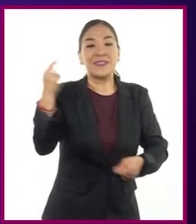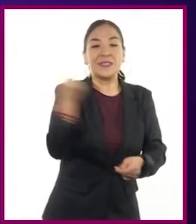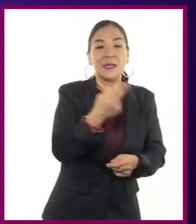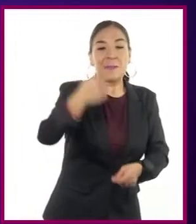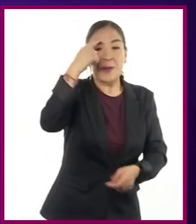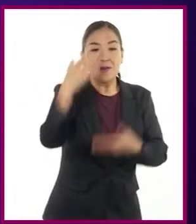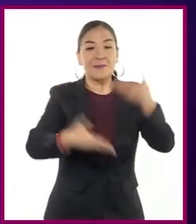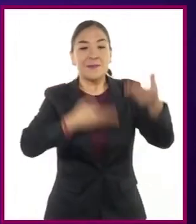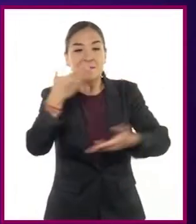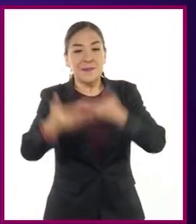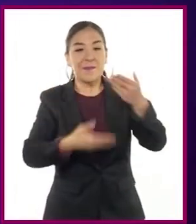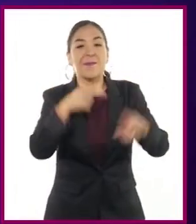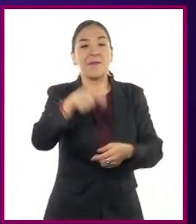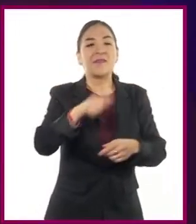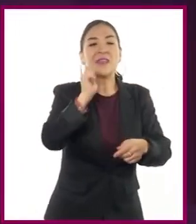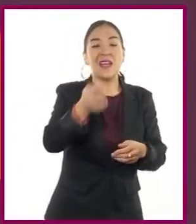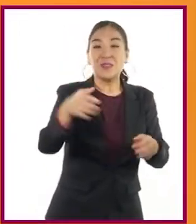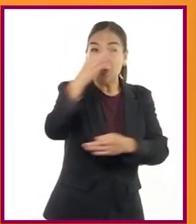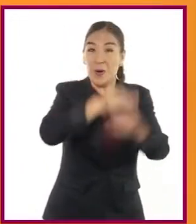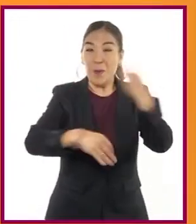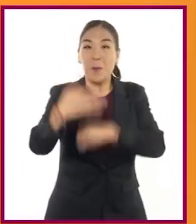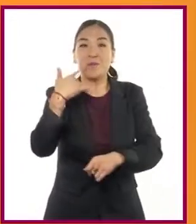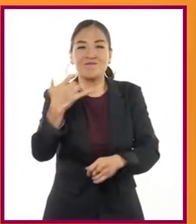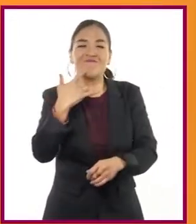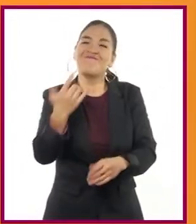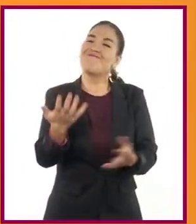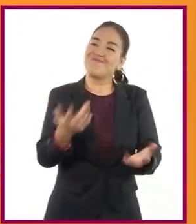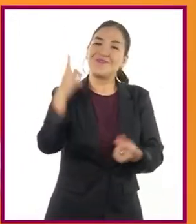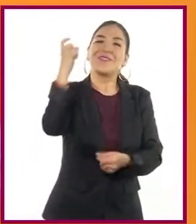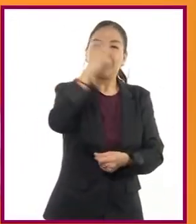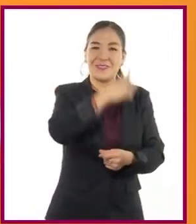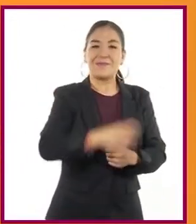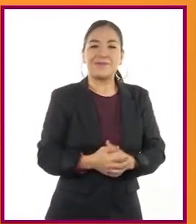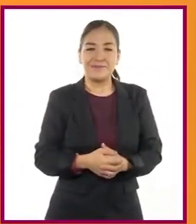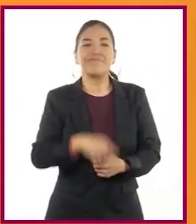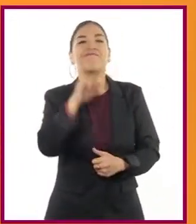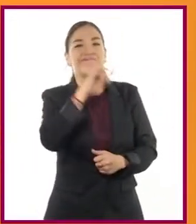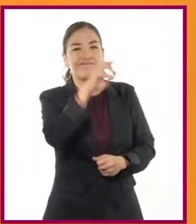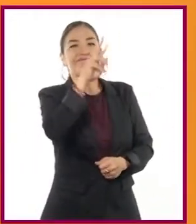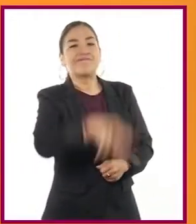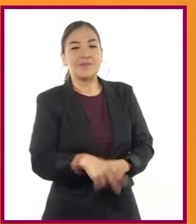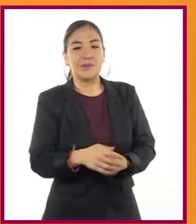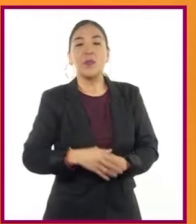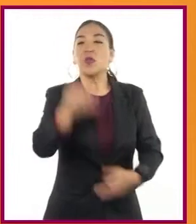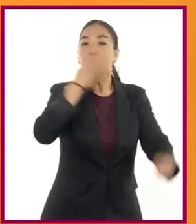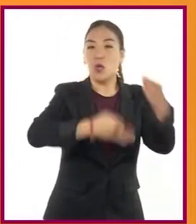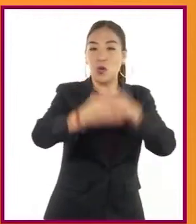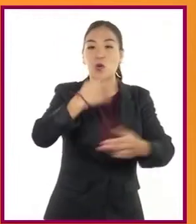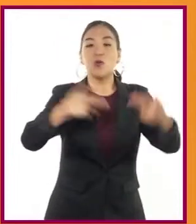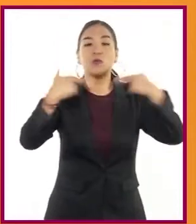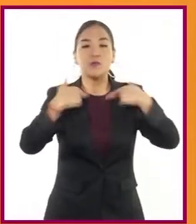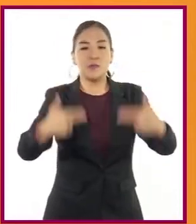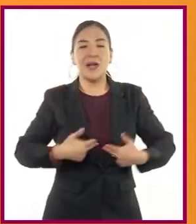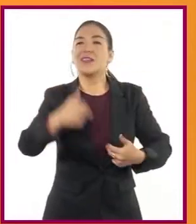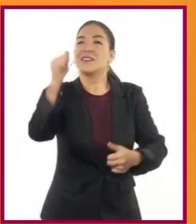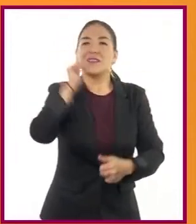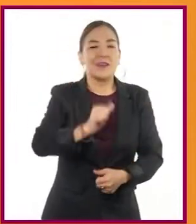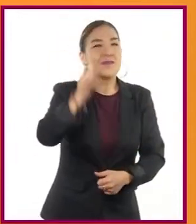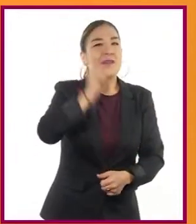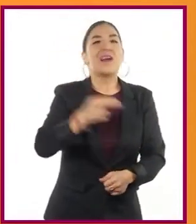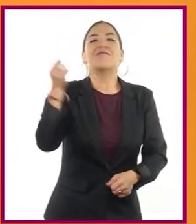de autorrealización, no todos lo logran. Es cierto, José Carlos. Los seres humanos siempre